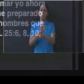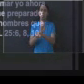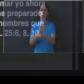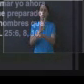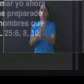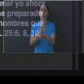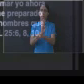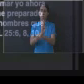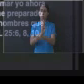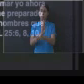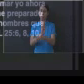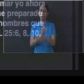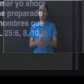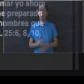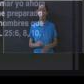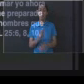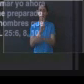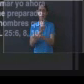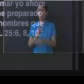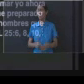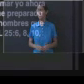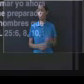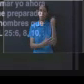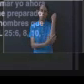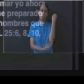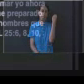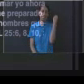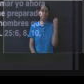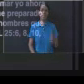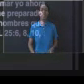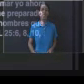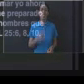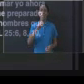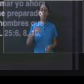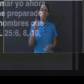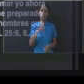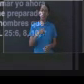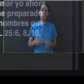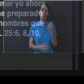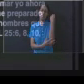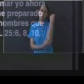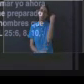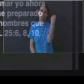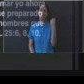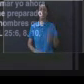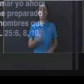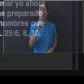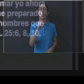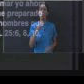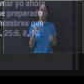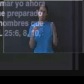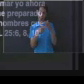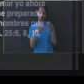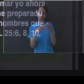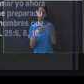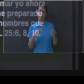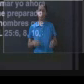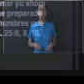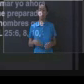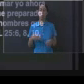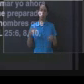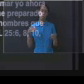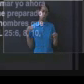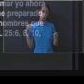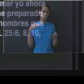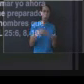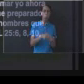voto de pobreza. Entonces, hay un ataque contra esto. Entonces, ¿cómo va a ser posible ese